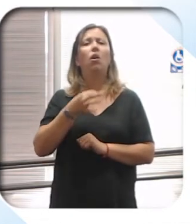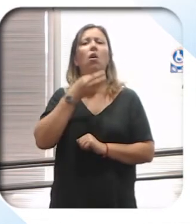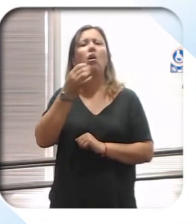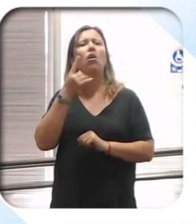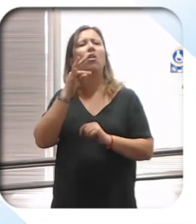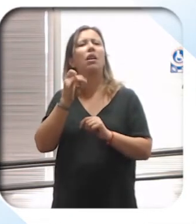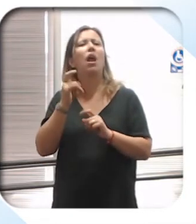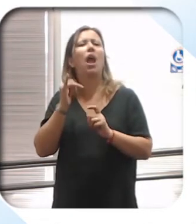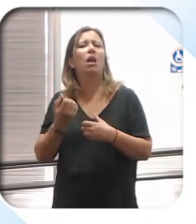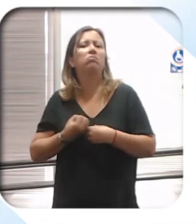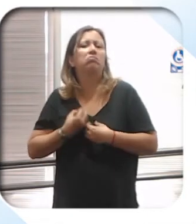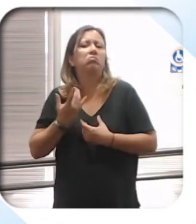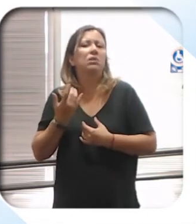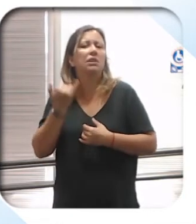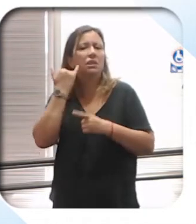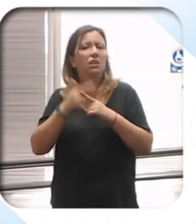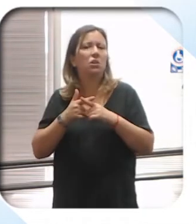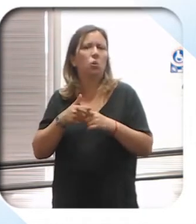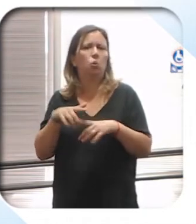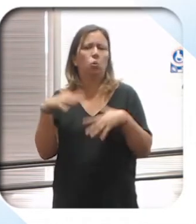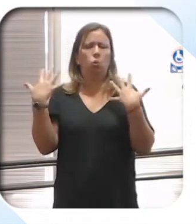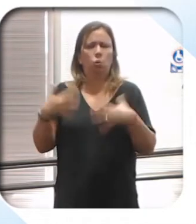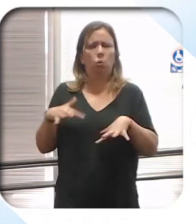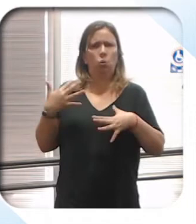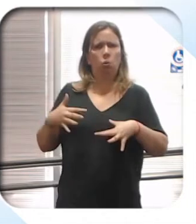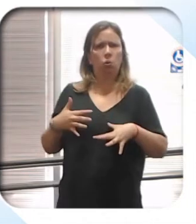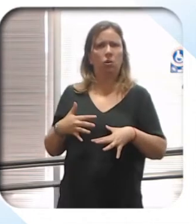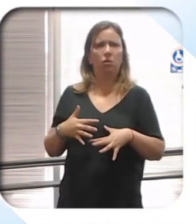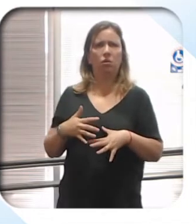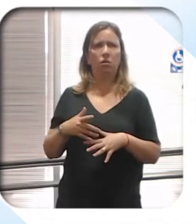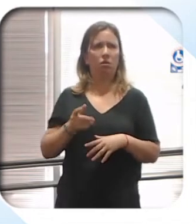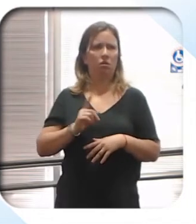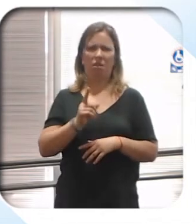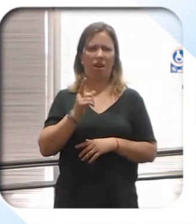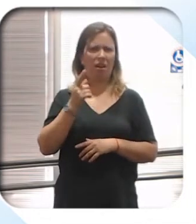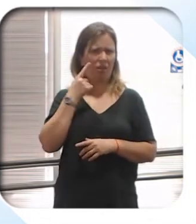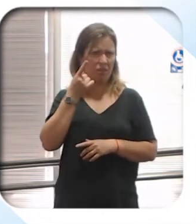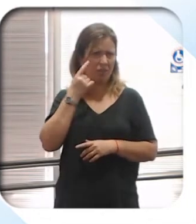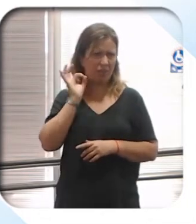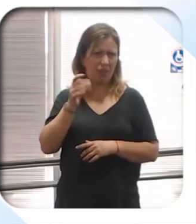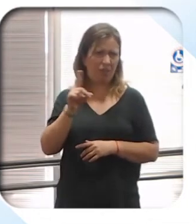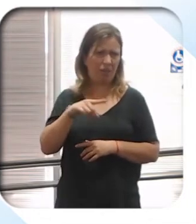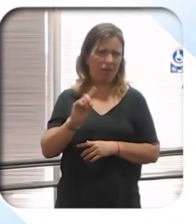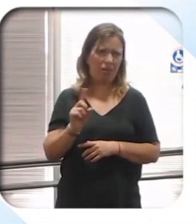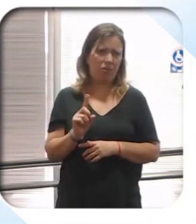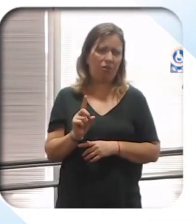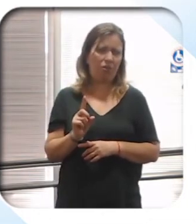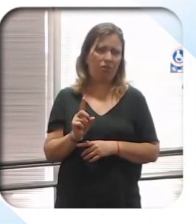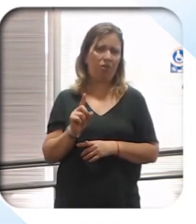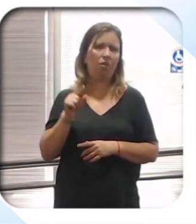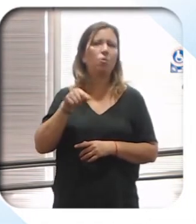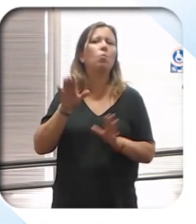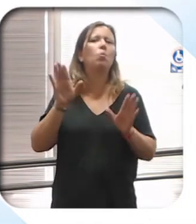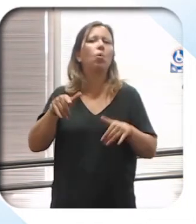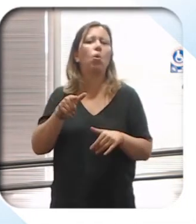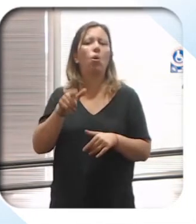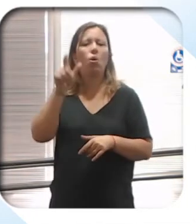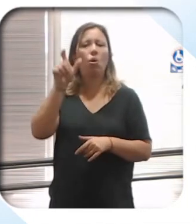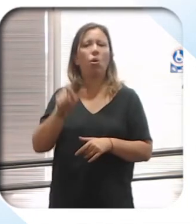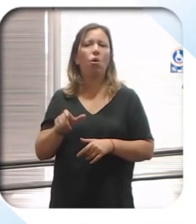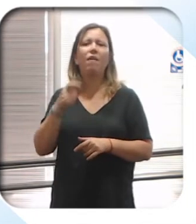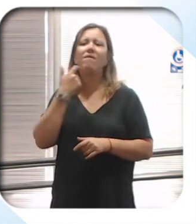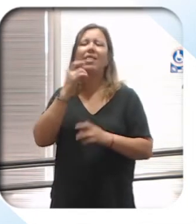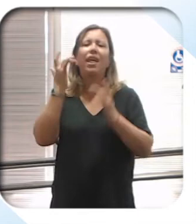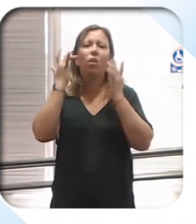atribuyen impulsos sexuales exacerbados. Esto se entiende que no es así, ¿no? Sabemos que estos son chicos porque no